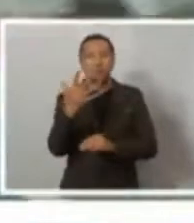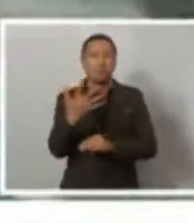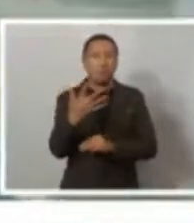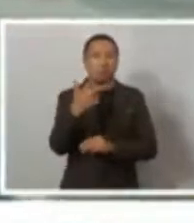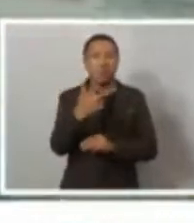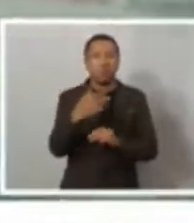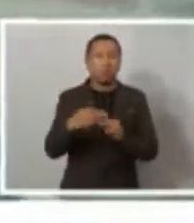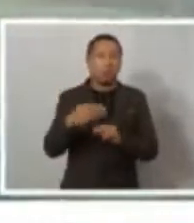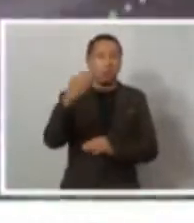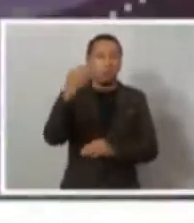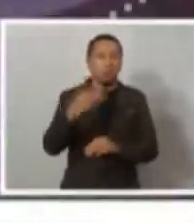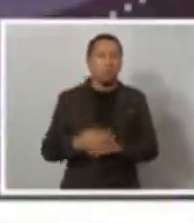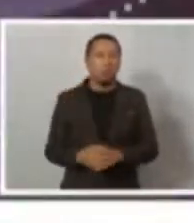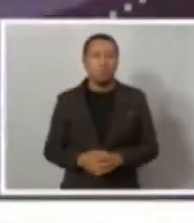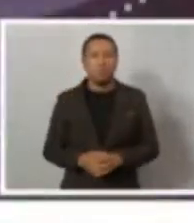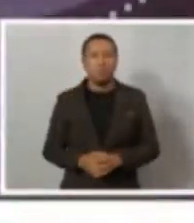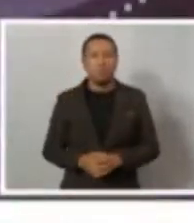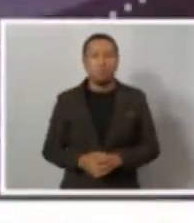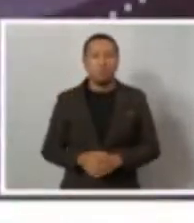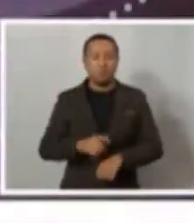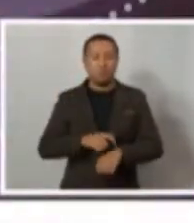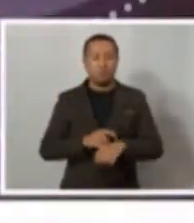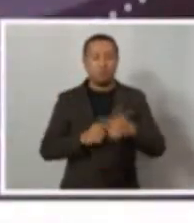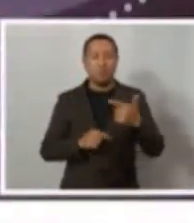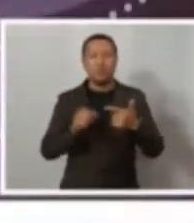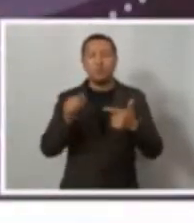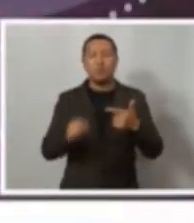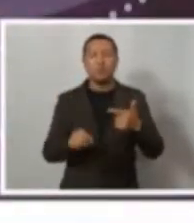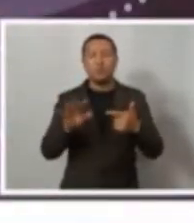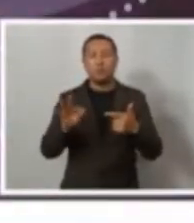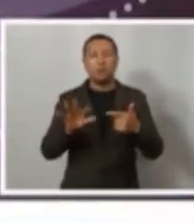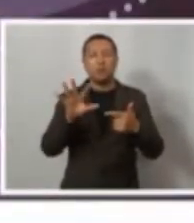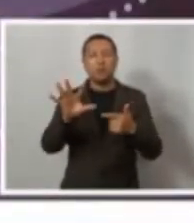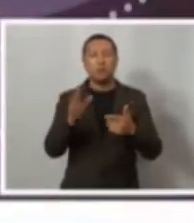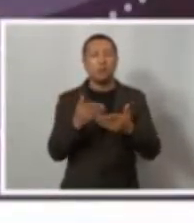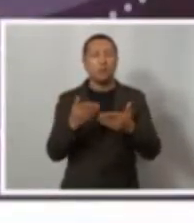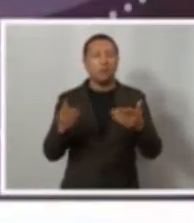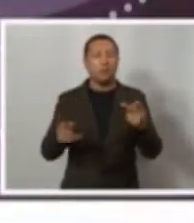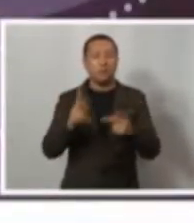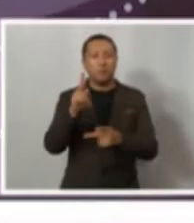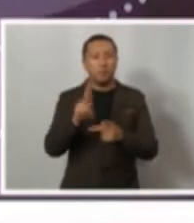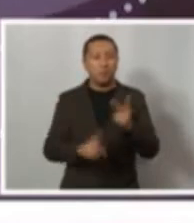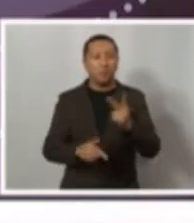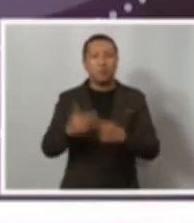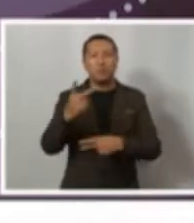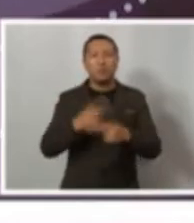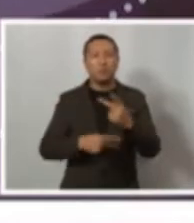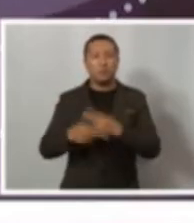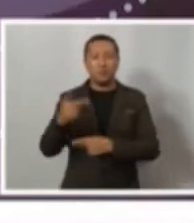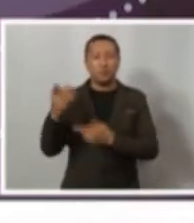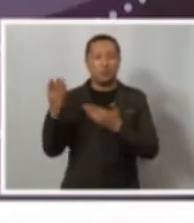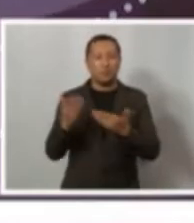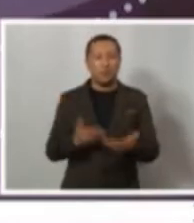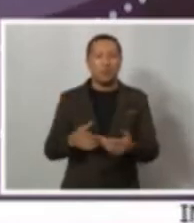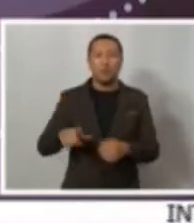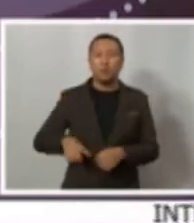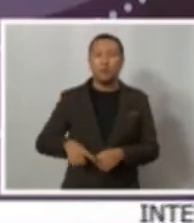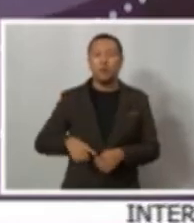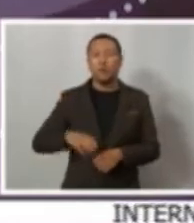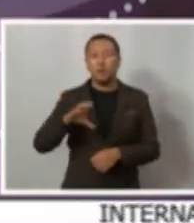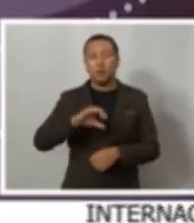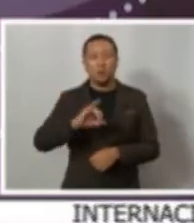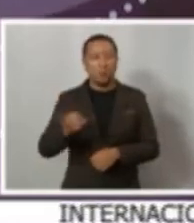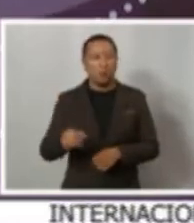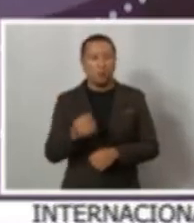Parra, Virginia Próspero. Son las 7 de la mañana con 45 minutos. Les recuerdo, en breve el gobernador Carlos Joaquín estará en ese